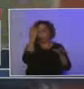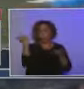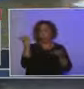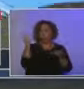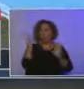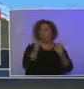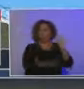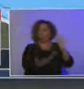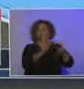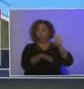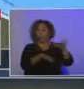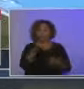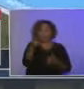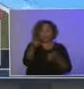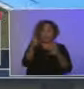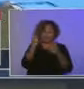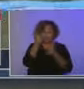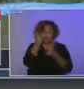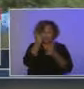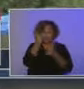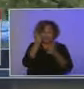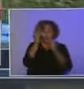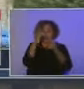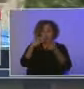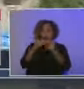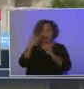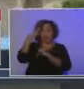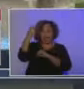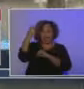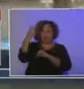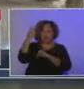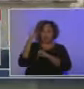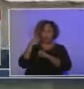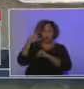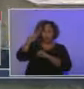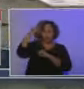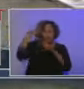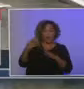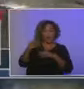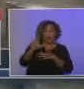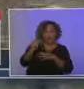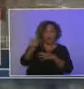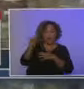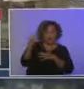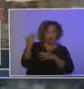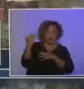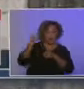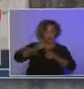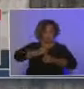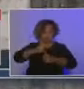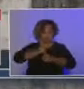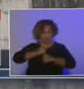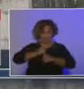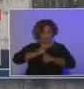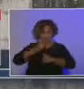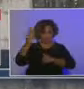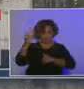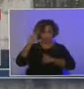¿no? Fue el número que ofreció el exgobernador Ricardo Rosselló en mayo pasado, en mayo del